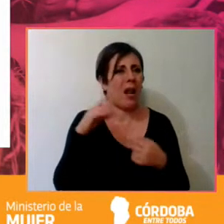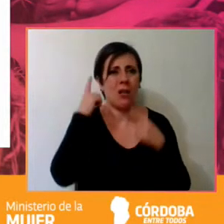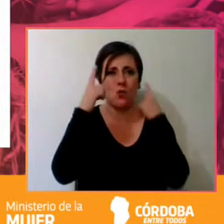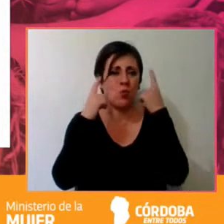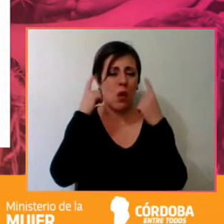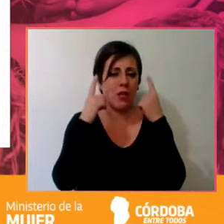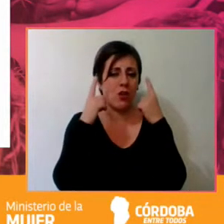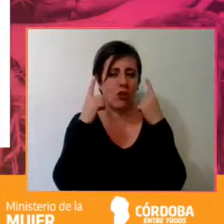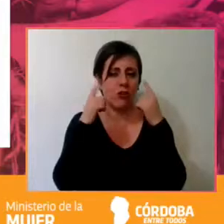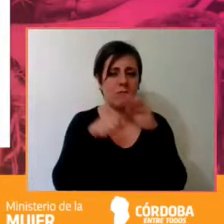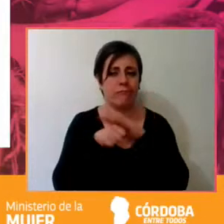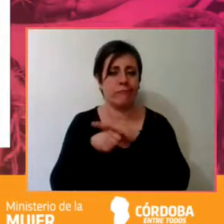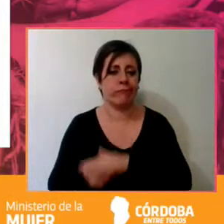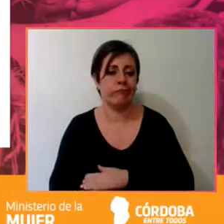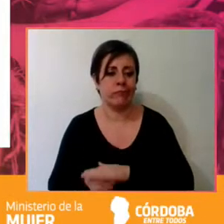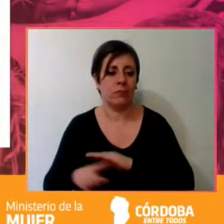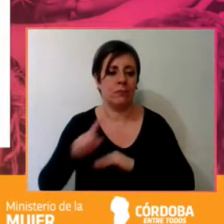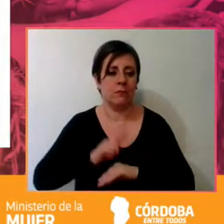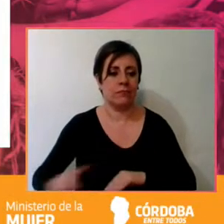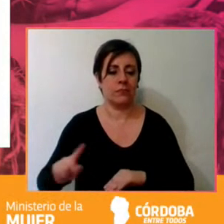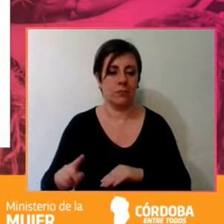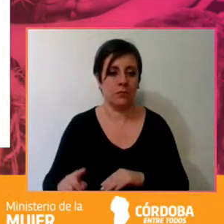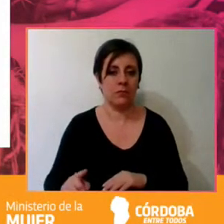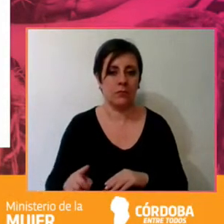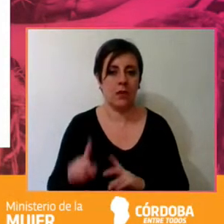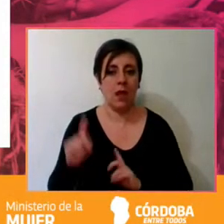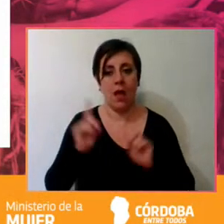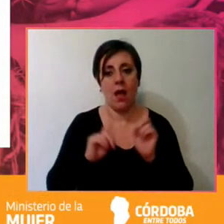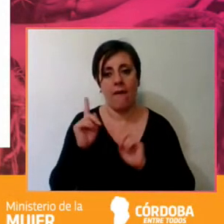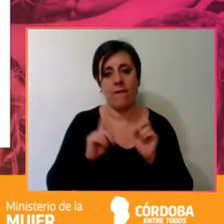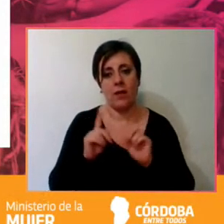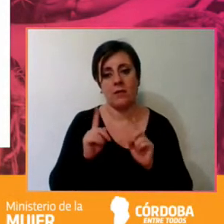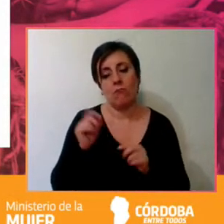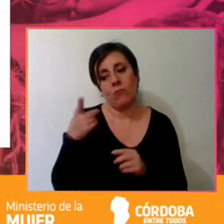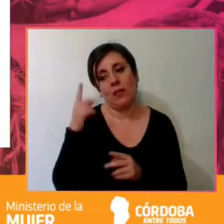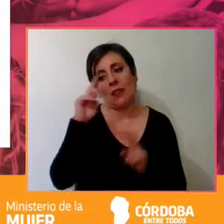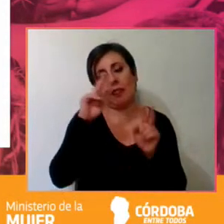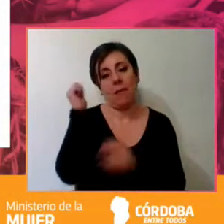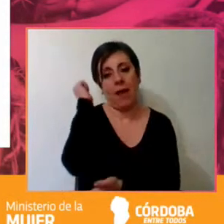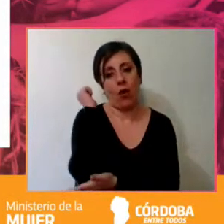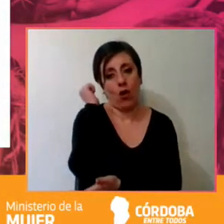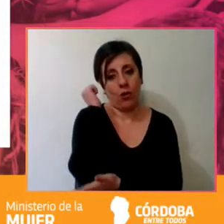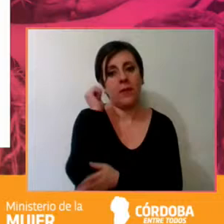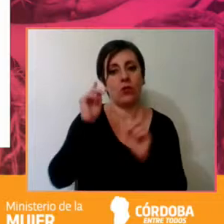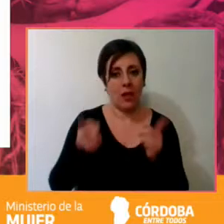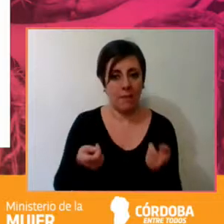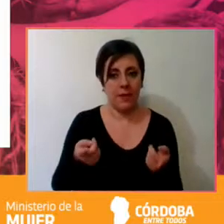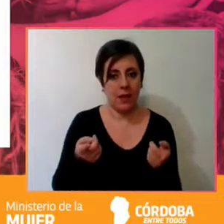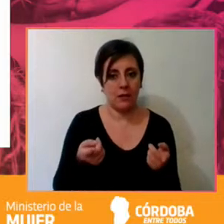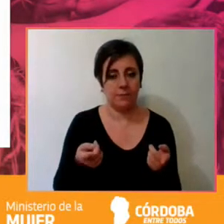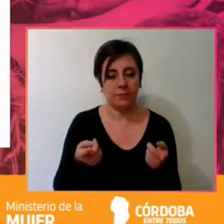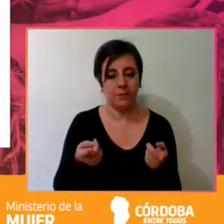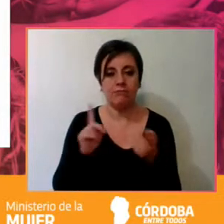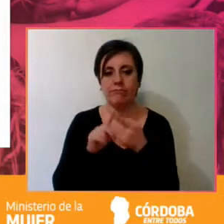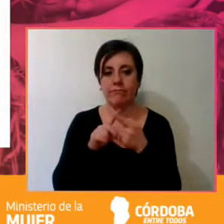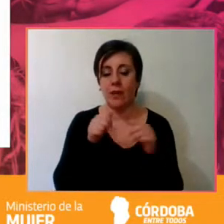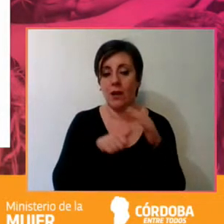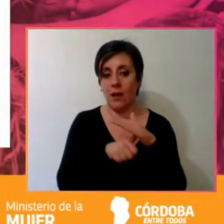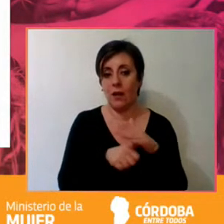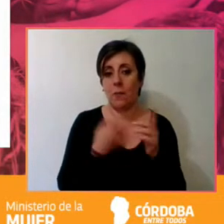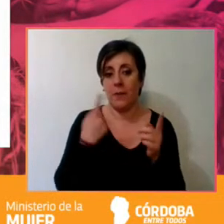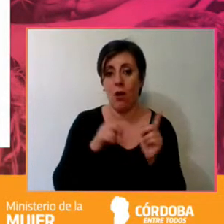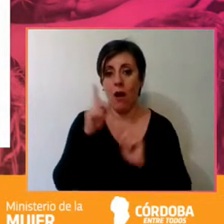estos se vieron coartados por varias razones. Algunas son razones de carácter económico, que también tienen una intersección con el género, pero hay muchas que es